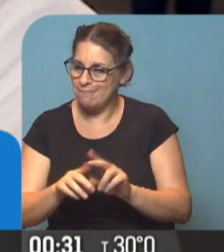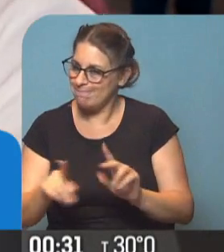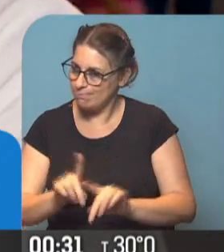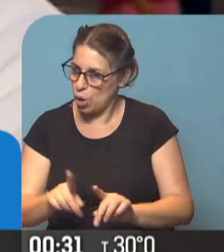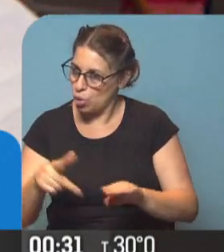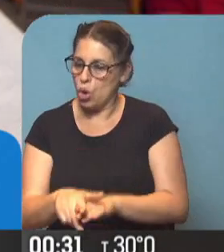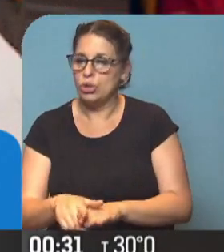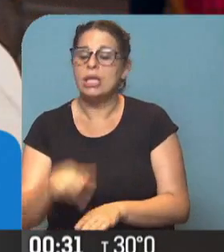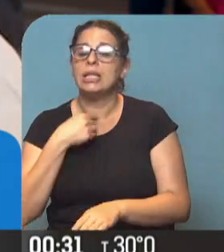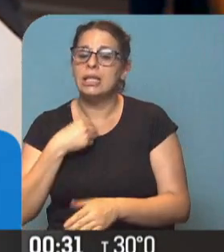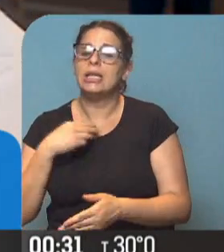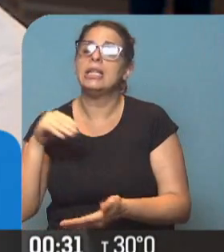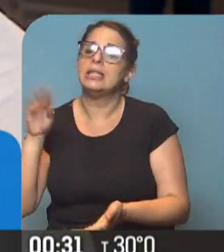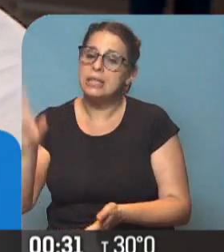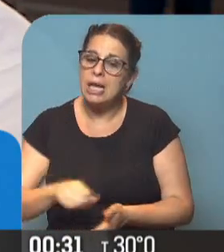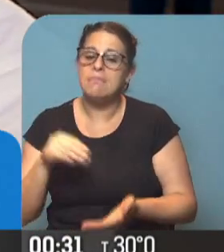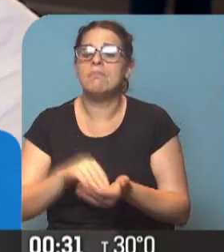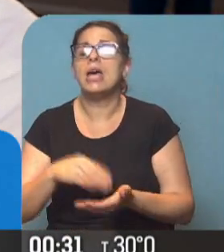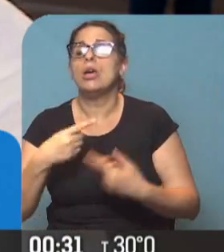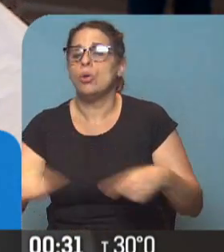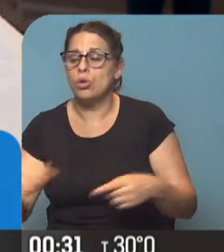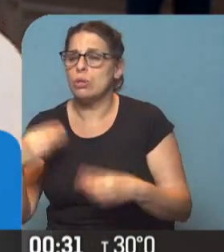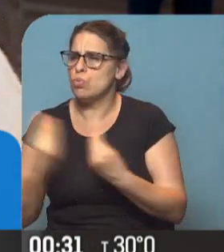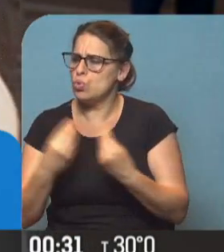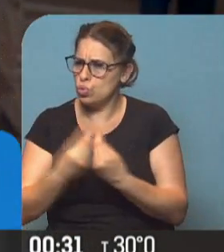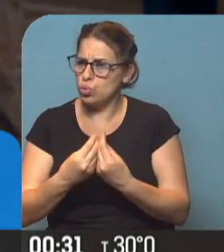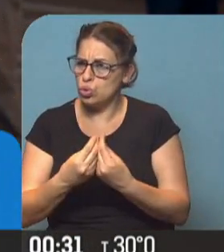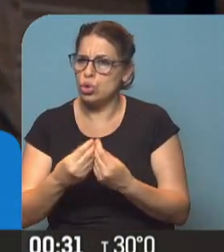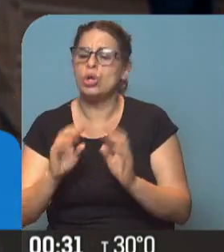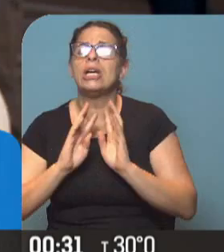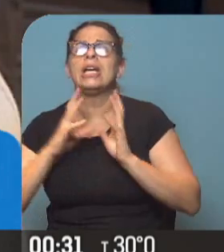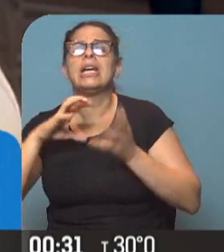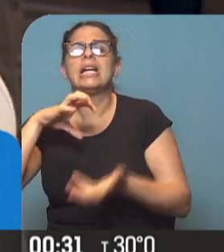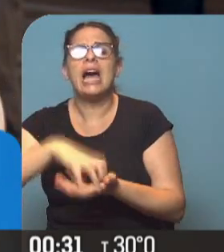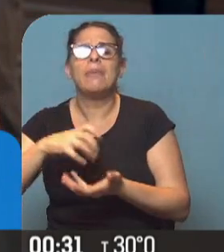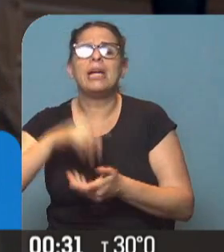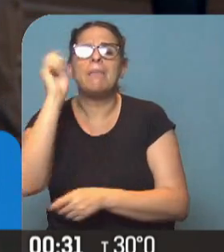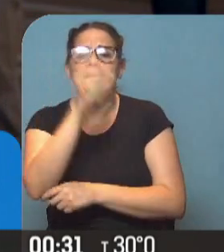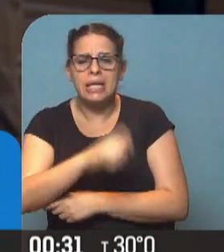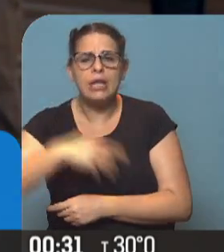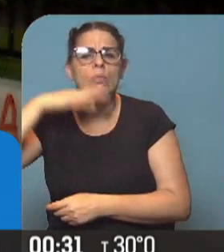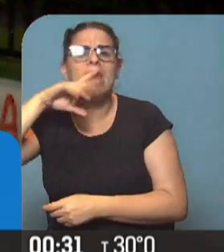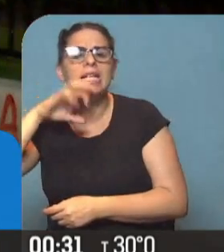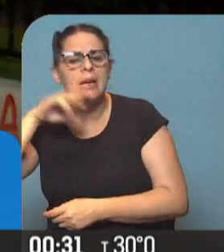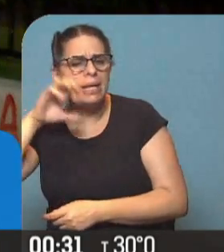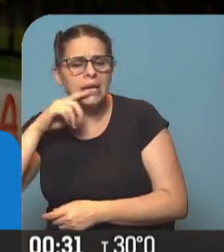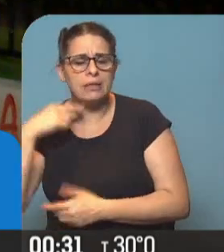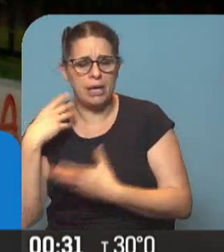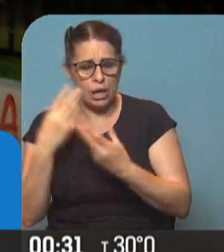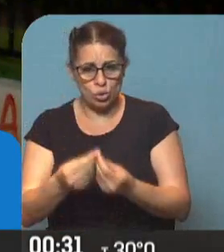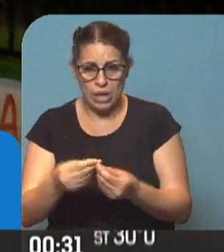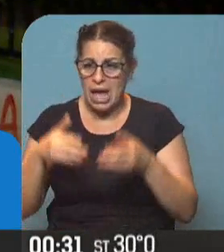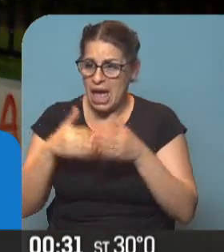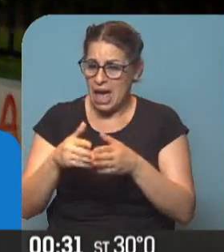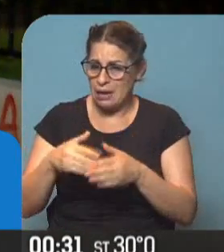recursos que ya tenemos mucho ofrecimiento de las cámaras pesqueras de la marina mercante para ayudarnos y que la armada no